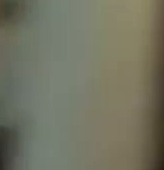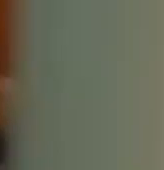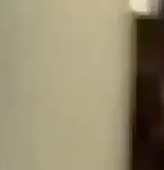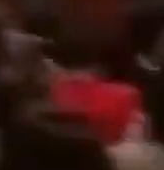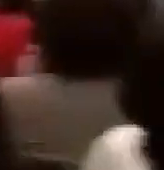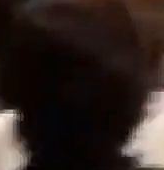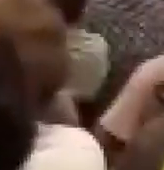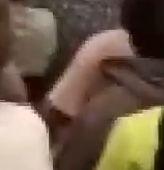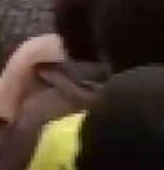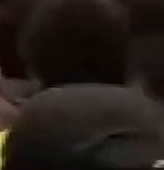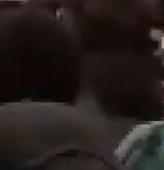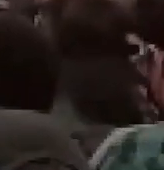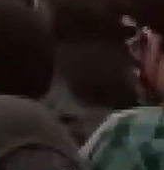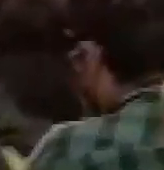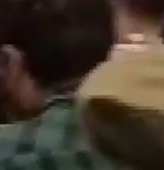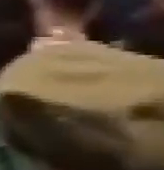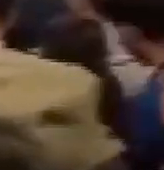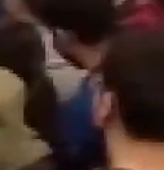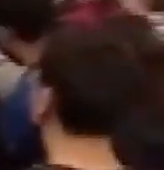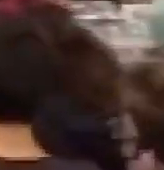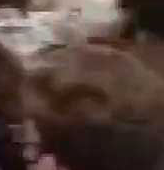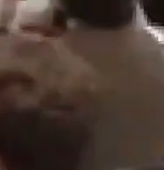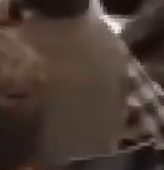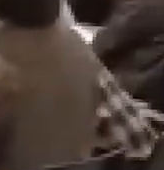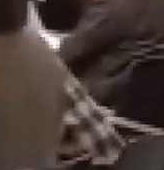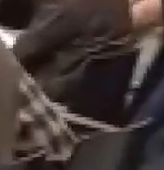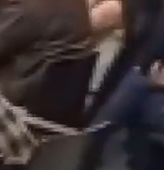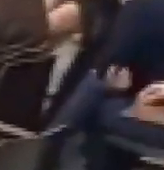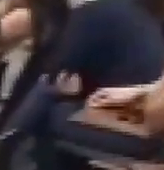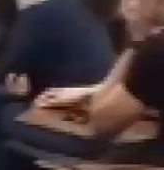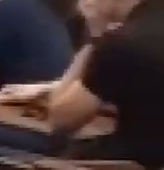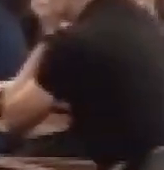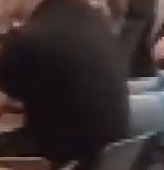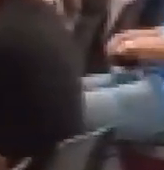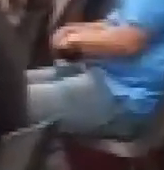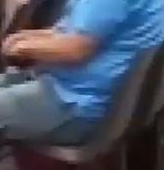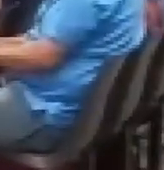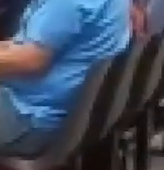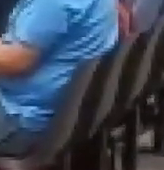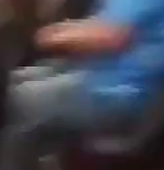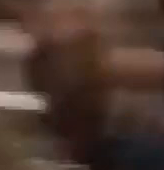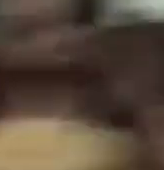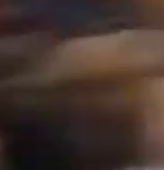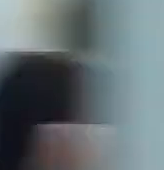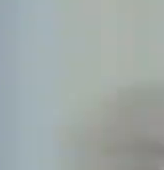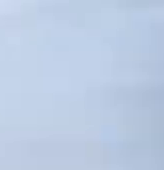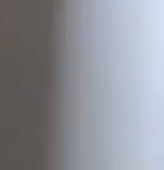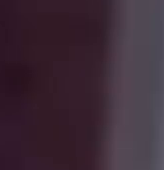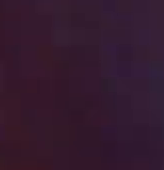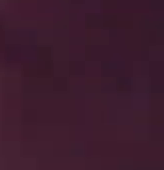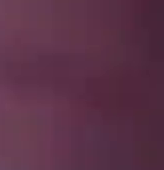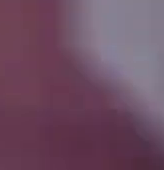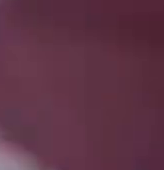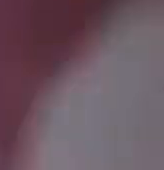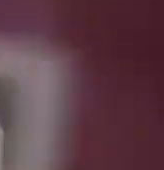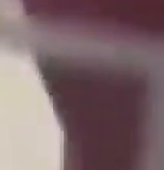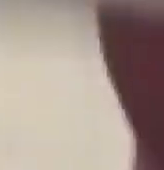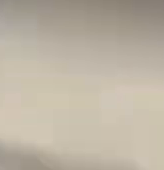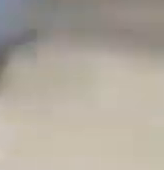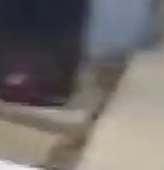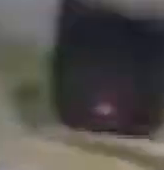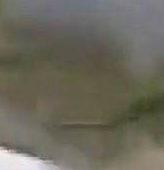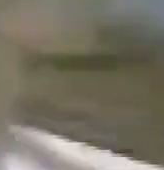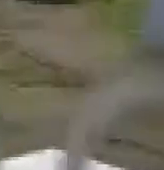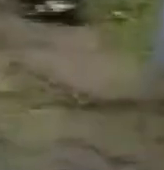ya estaba ocupado. Aquí voy a ser franco y voy a decir también que, según lo que nos hemos enterado, hubo también buena voluntad de parte de